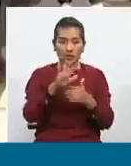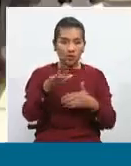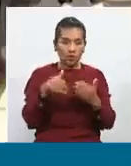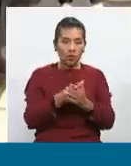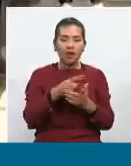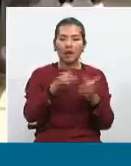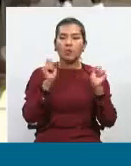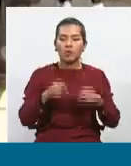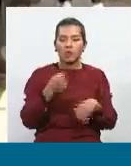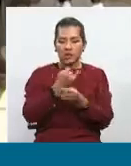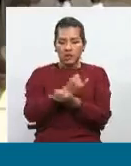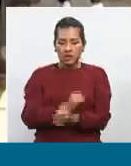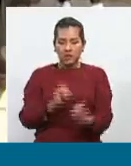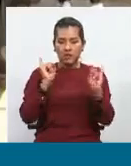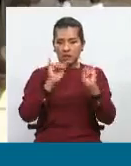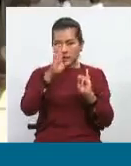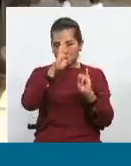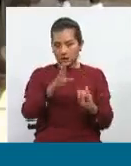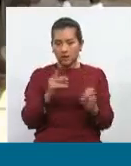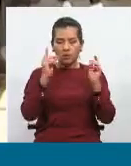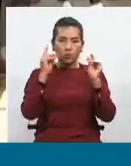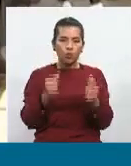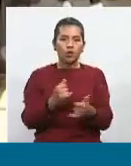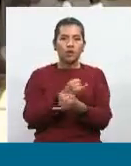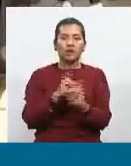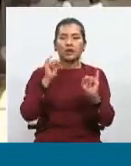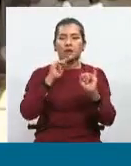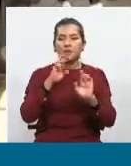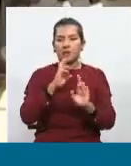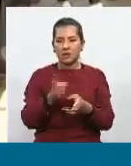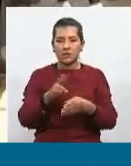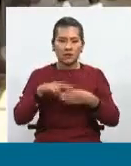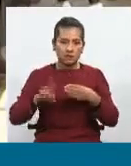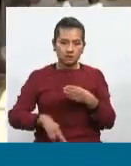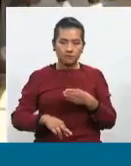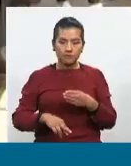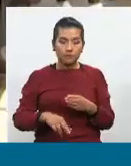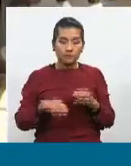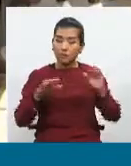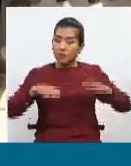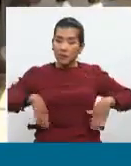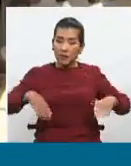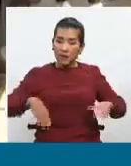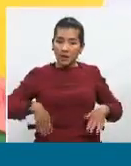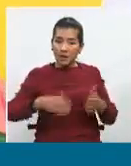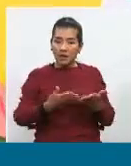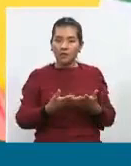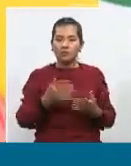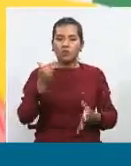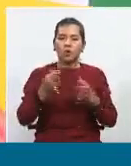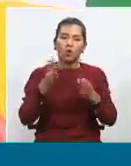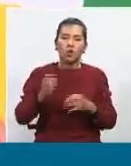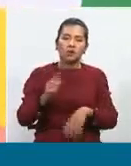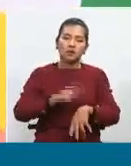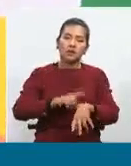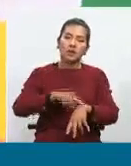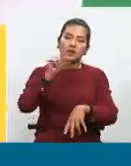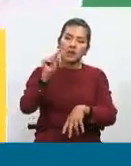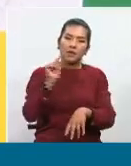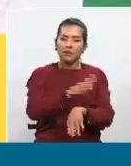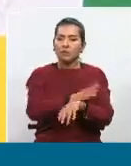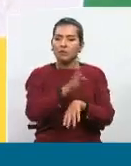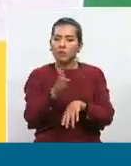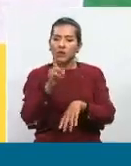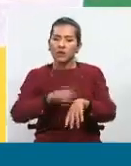una independencia pronta, célere, independiente. Mientras no haya eso, lamentablemente los jueces transitorios o como quieran